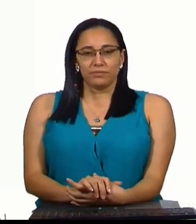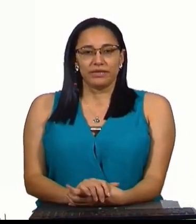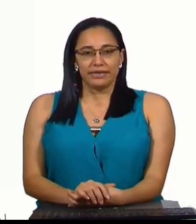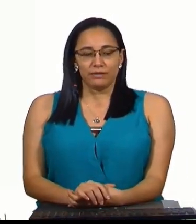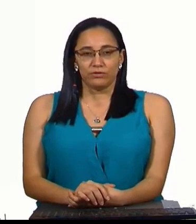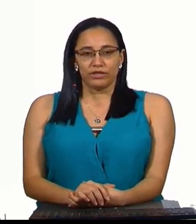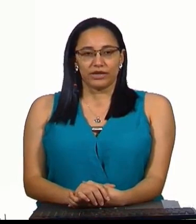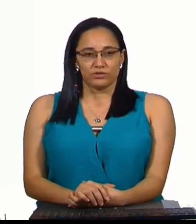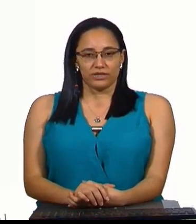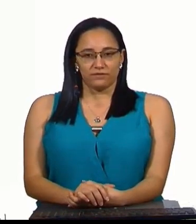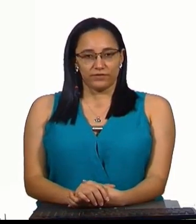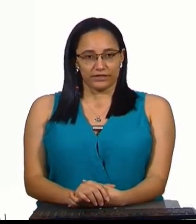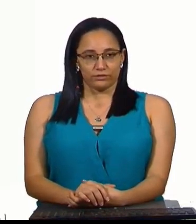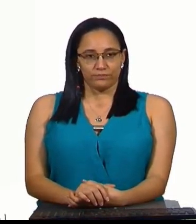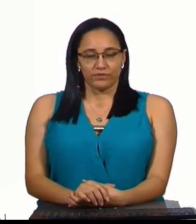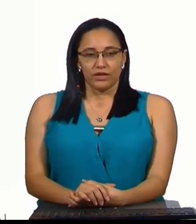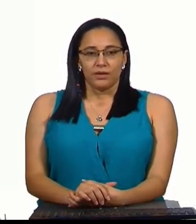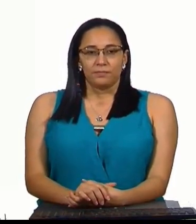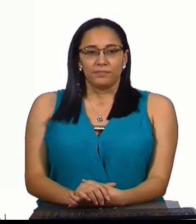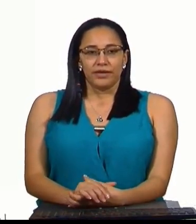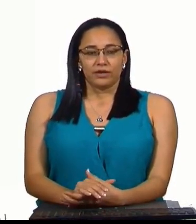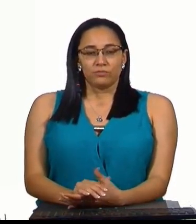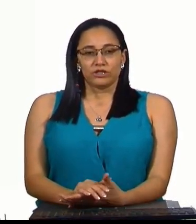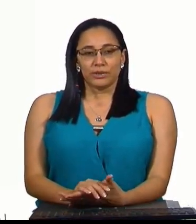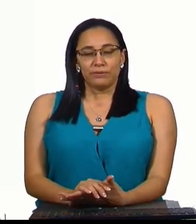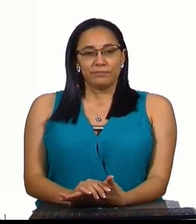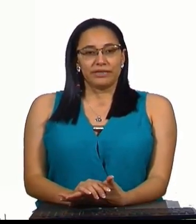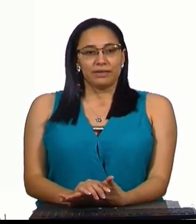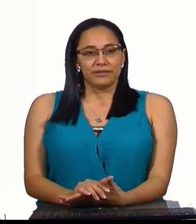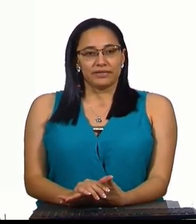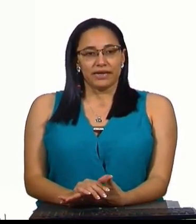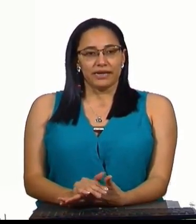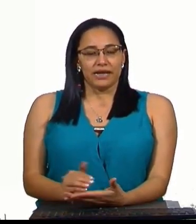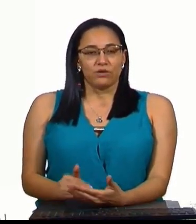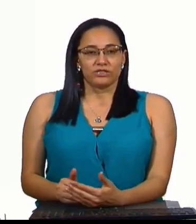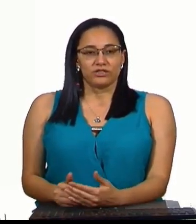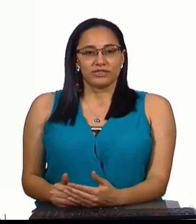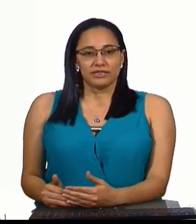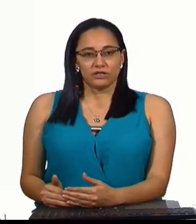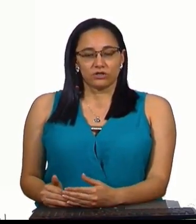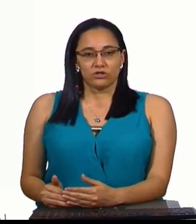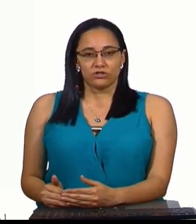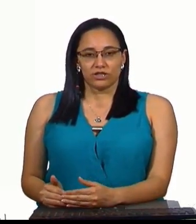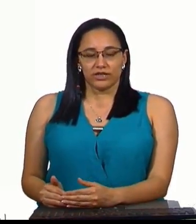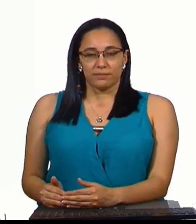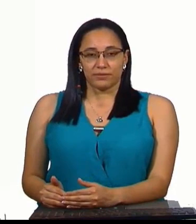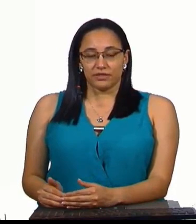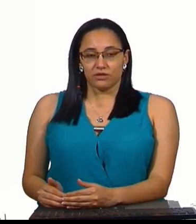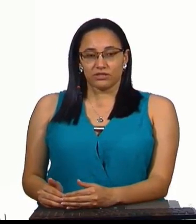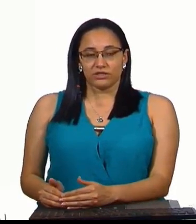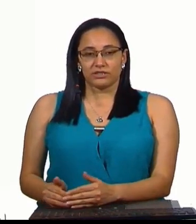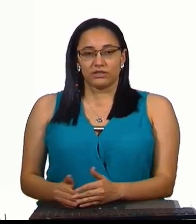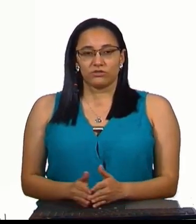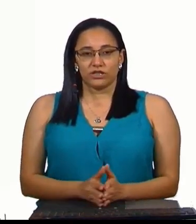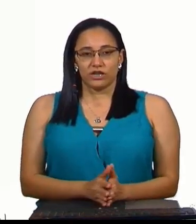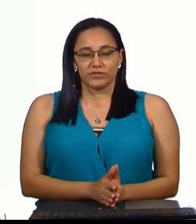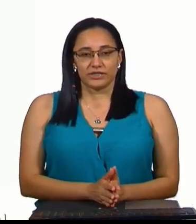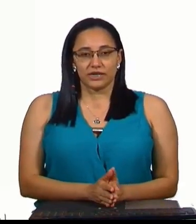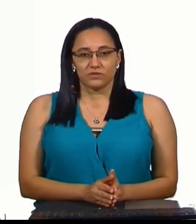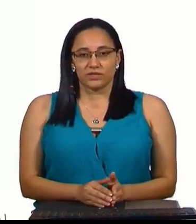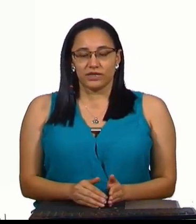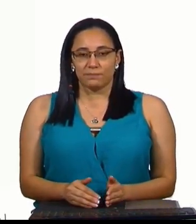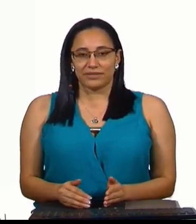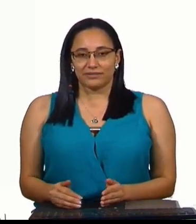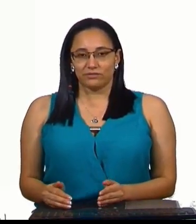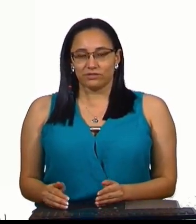Tenemos el primer ejemplo de causa y efecto. Como ustedes pueden ver en la pantalla, la oración que está en rojo sería, parte de la oración que está en rojo sería